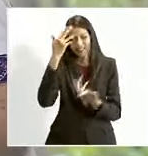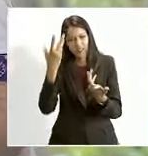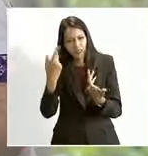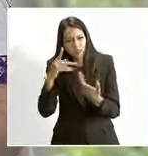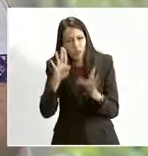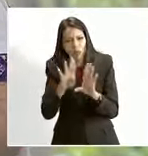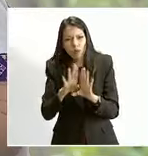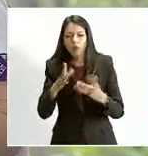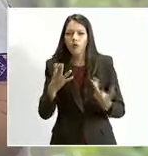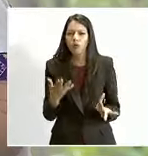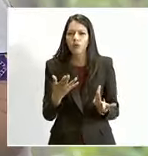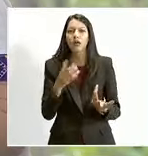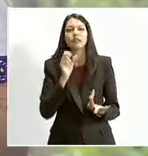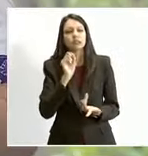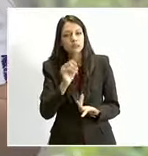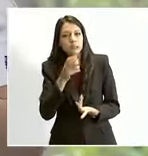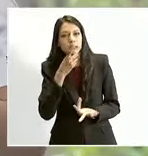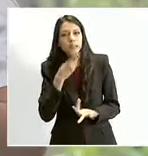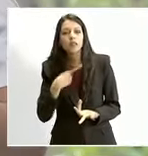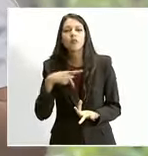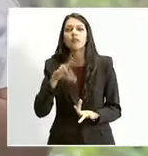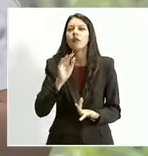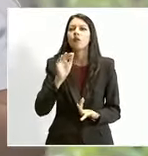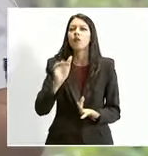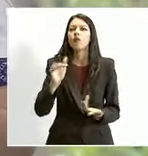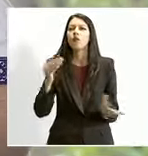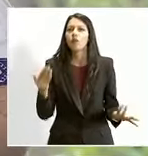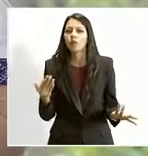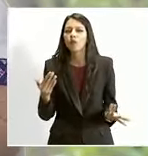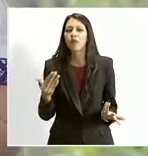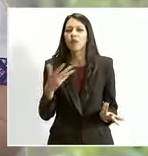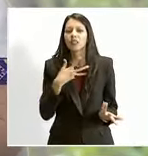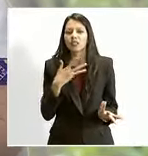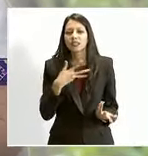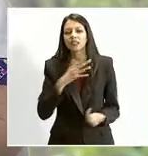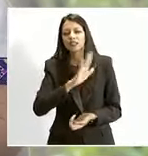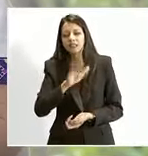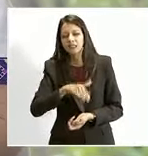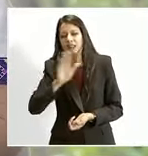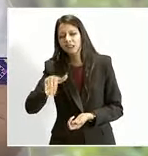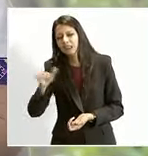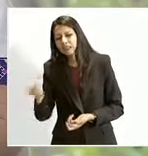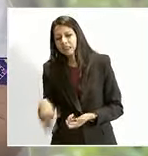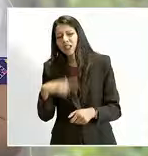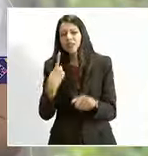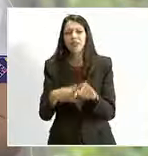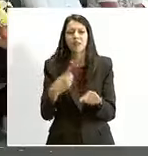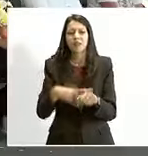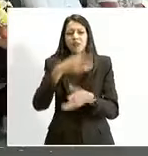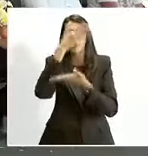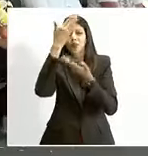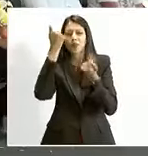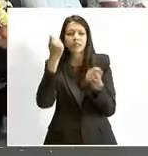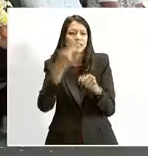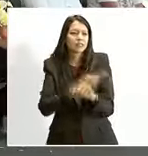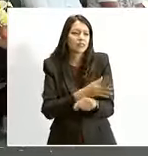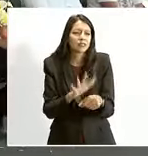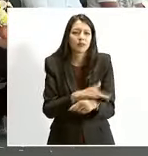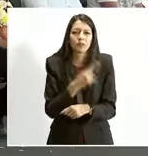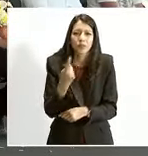digo pero como Sí me dice le digo pero es que nos estamos muriendo de enfermedades que no sabemos Qué son y podemos